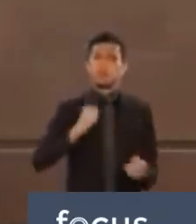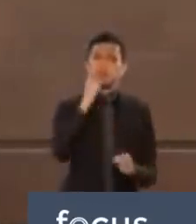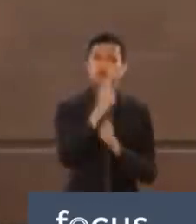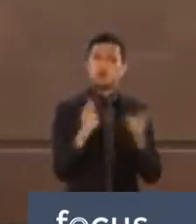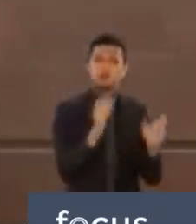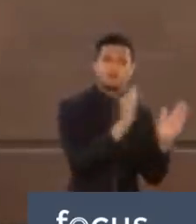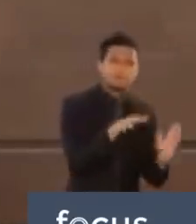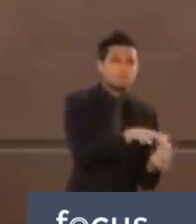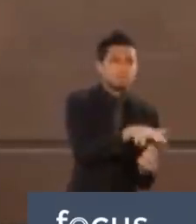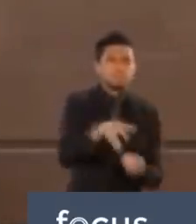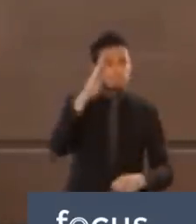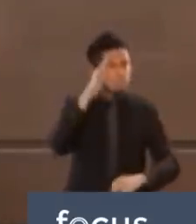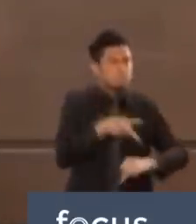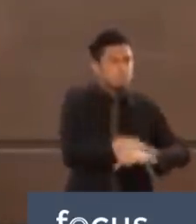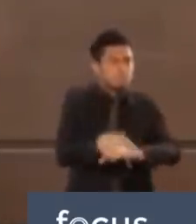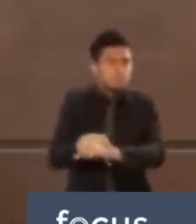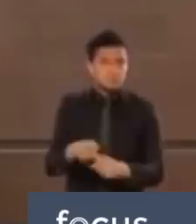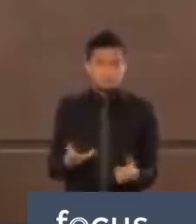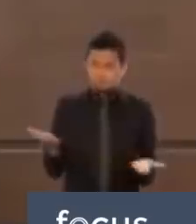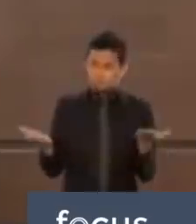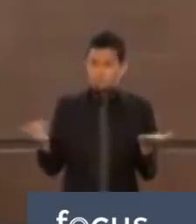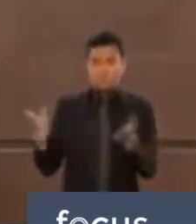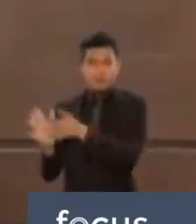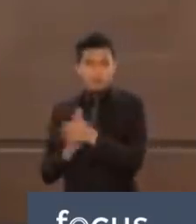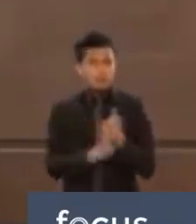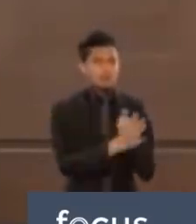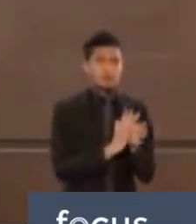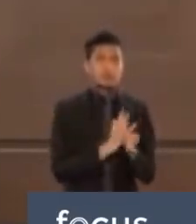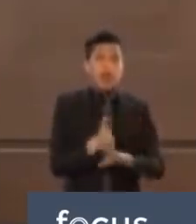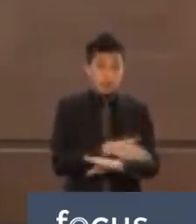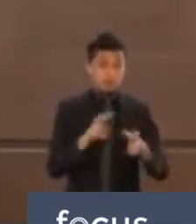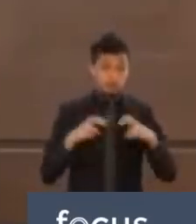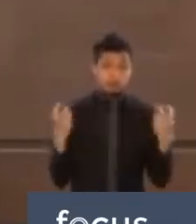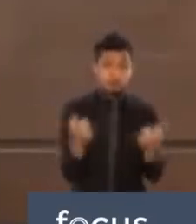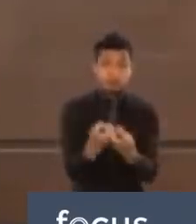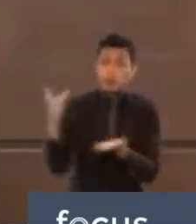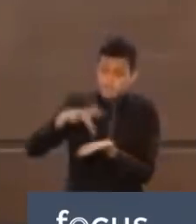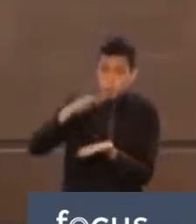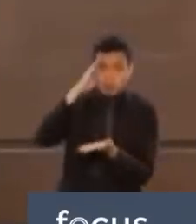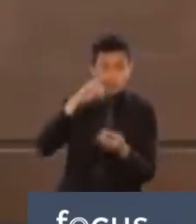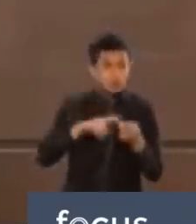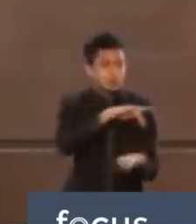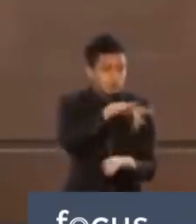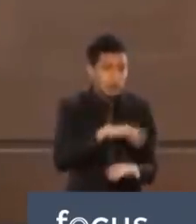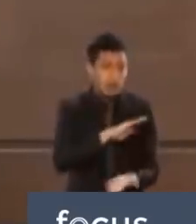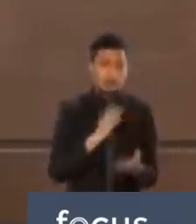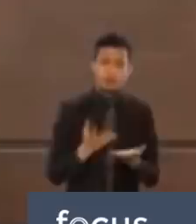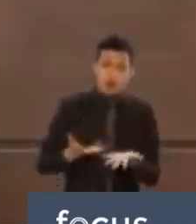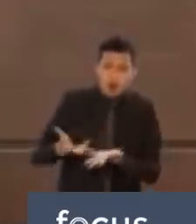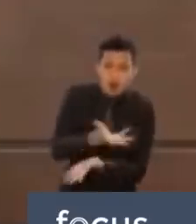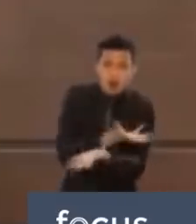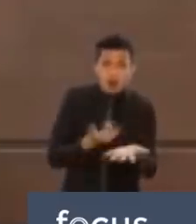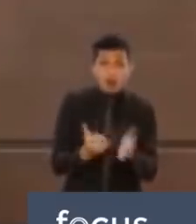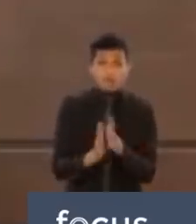Entonces, si ni siquiera tenemos una misma valoración de la información, pese a que la compartimos en una mesa en la que estamos todos, pues no